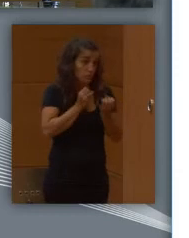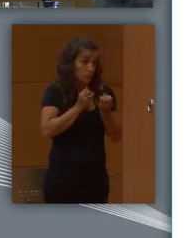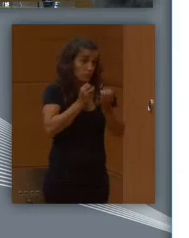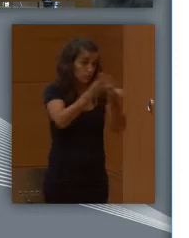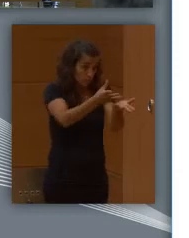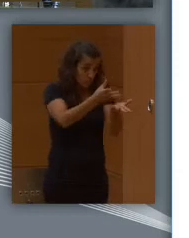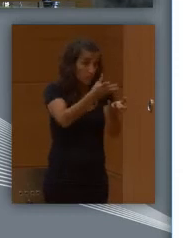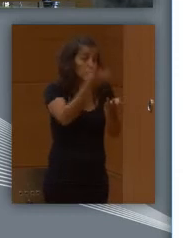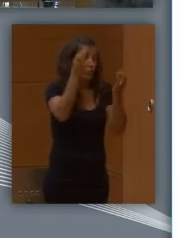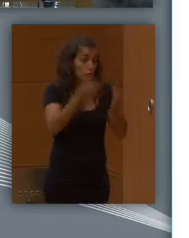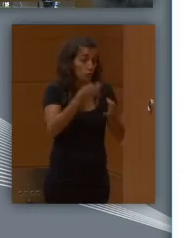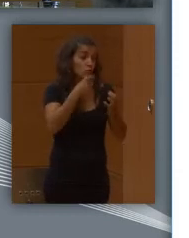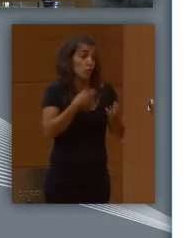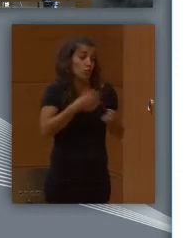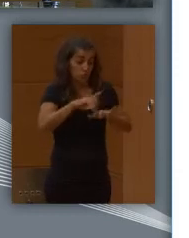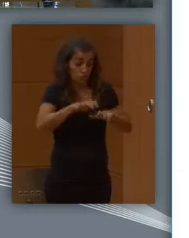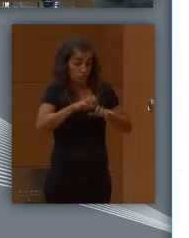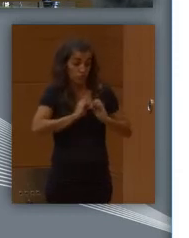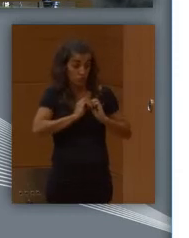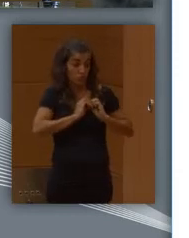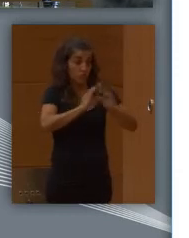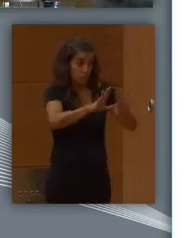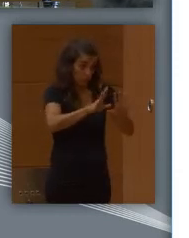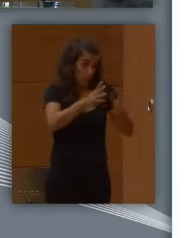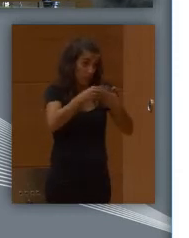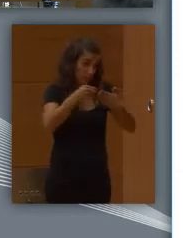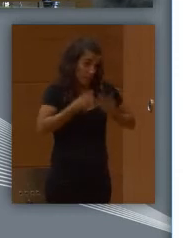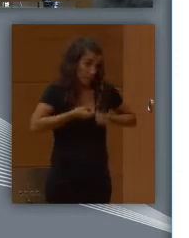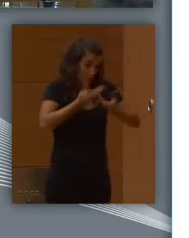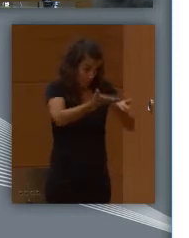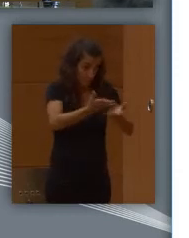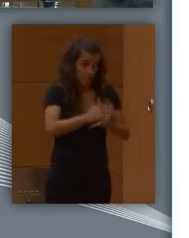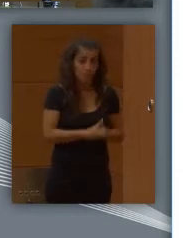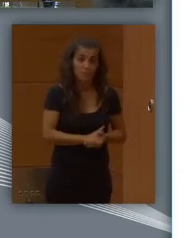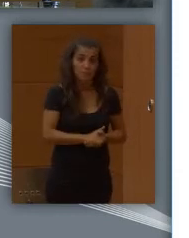genera. Hablaremos más adelante.